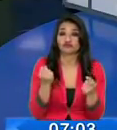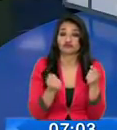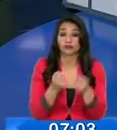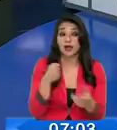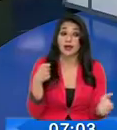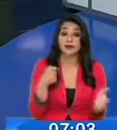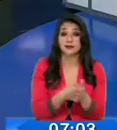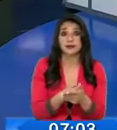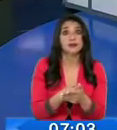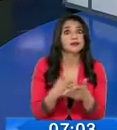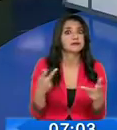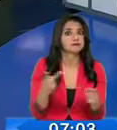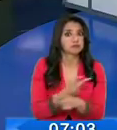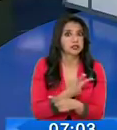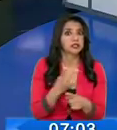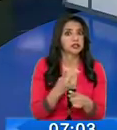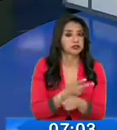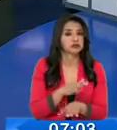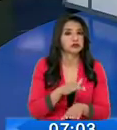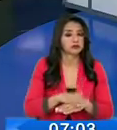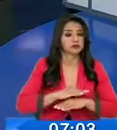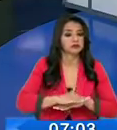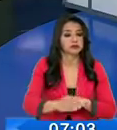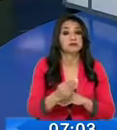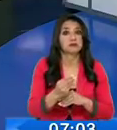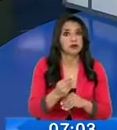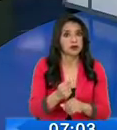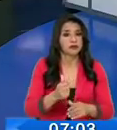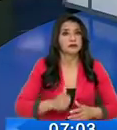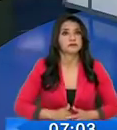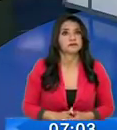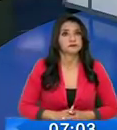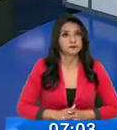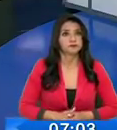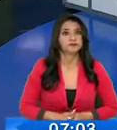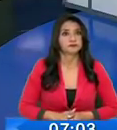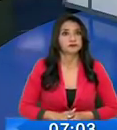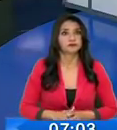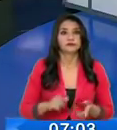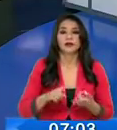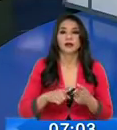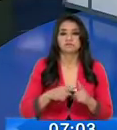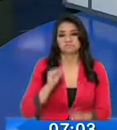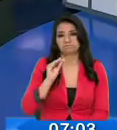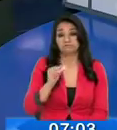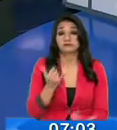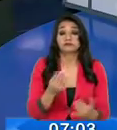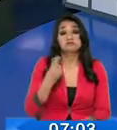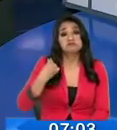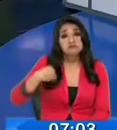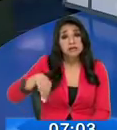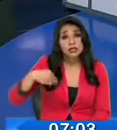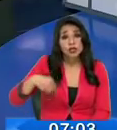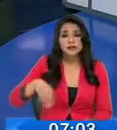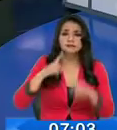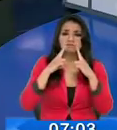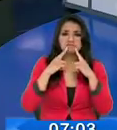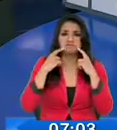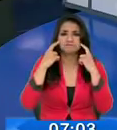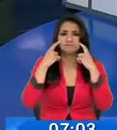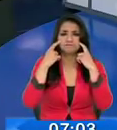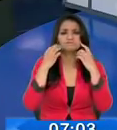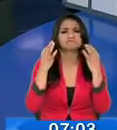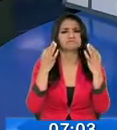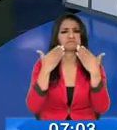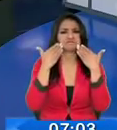accidentes de tránsito cuando la calzada está mojada están a la orden del día. Yo les reto, amigos queridos, este día miércoles, de que salgamos con sonrisas, a que salgamos